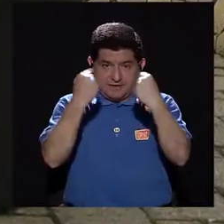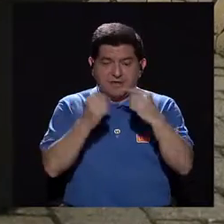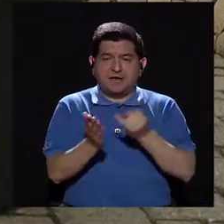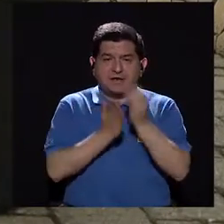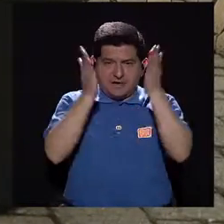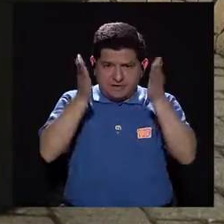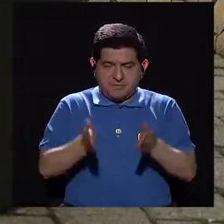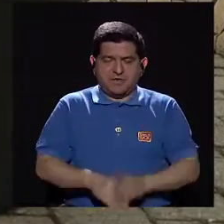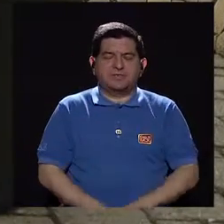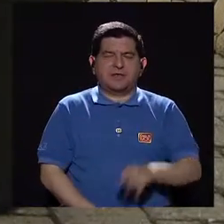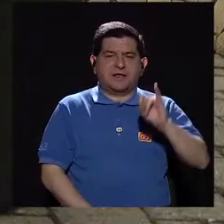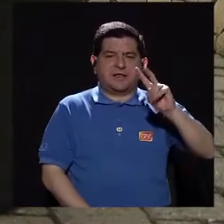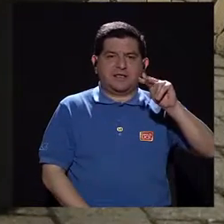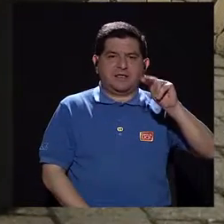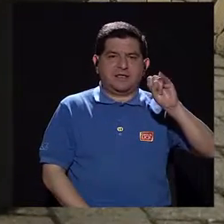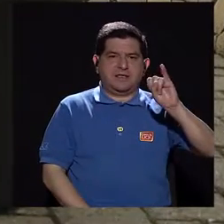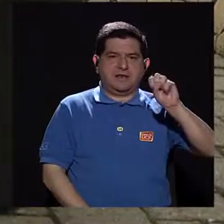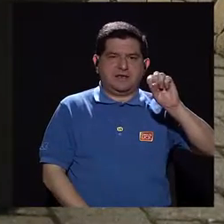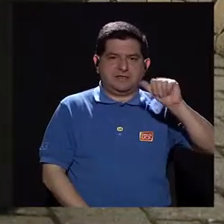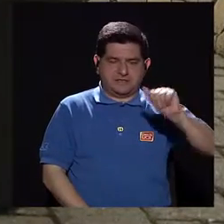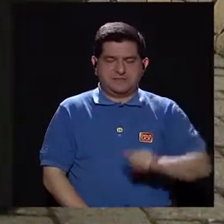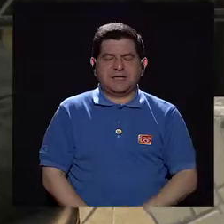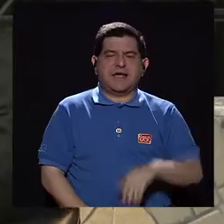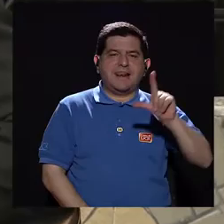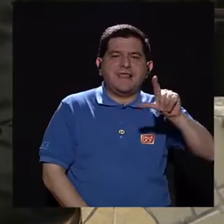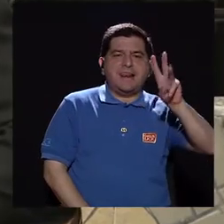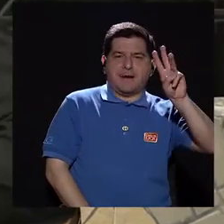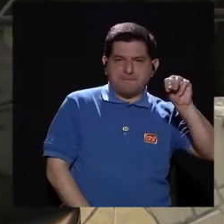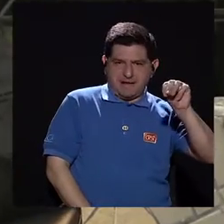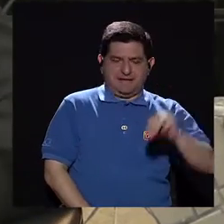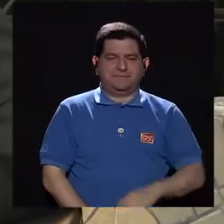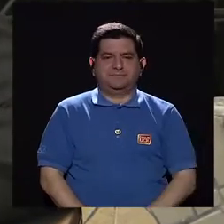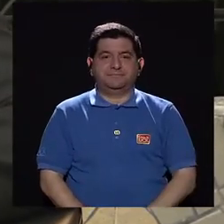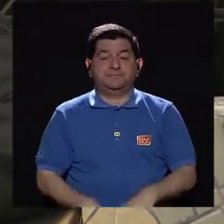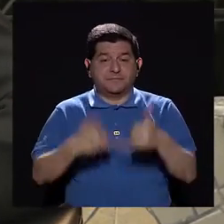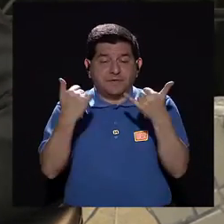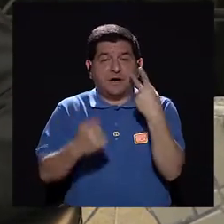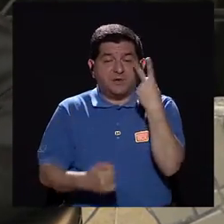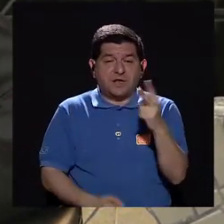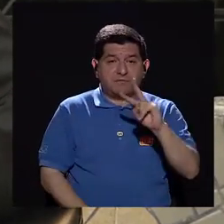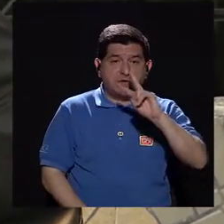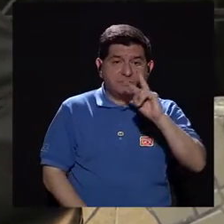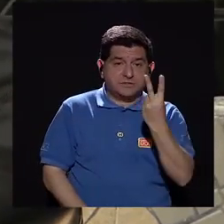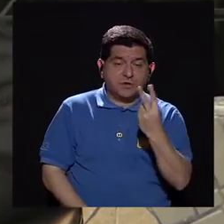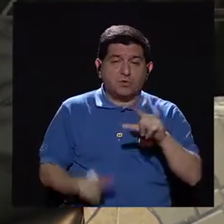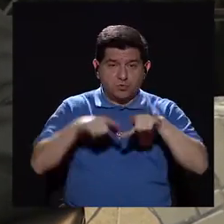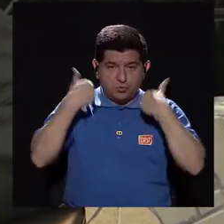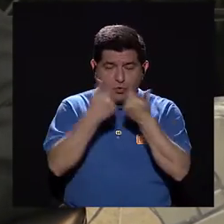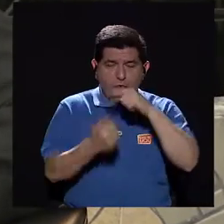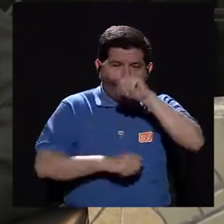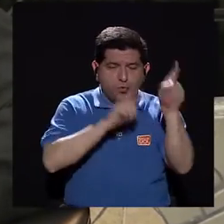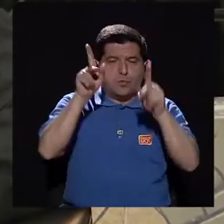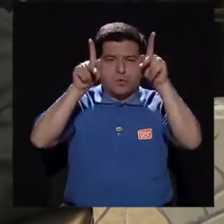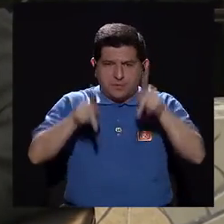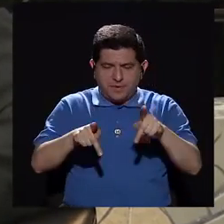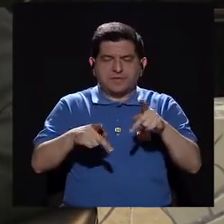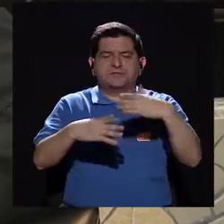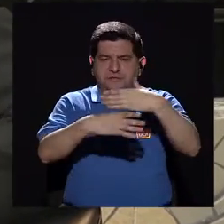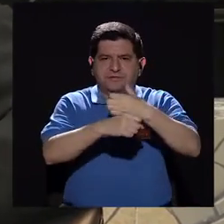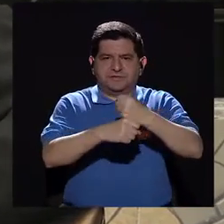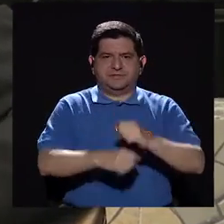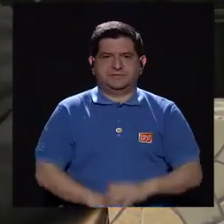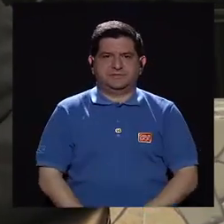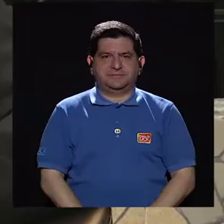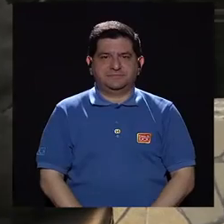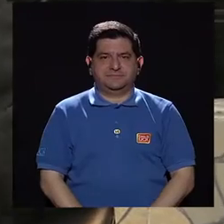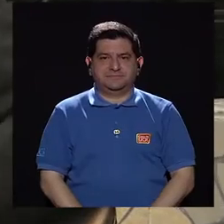la investigadora del INISA, Lilian Marín. Lilian, vamos a ver un segundo bloque de preguntas que nuestros televidentes